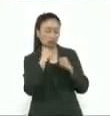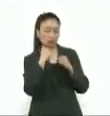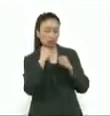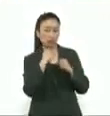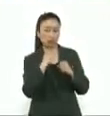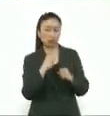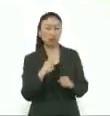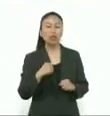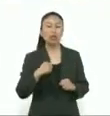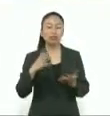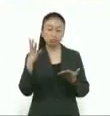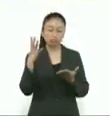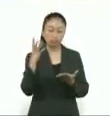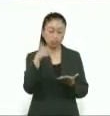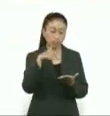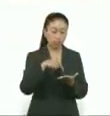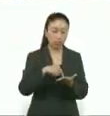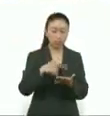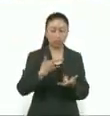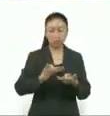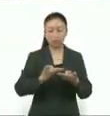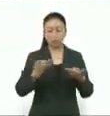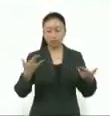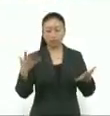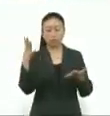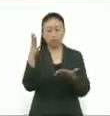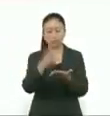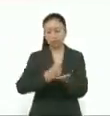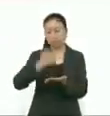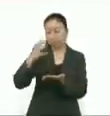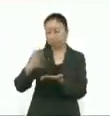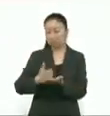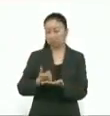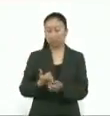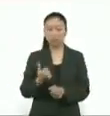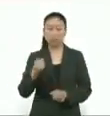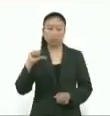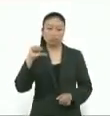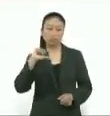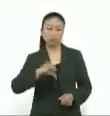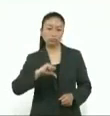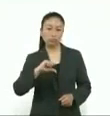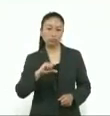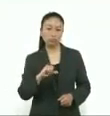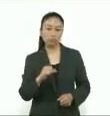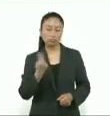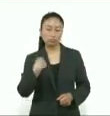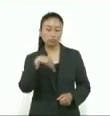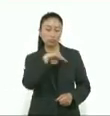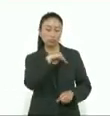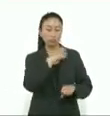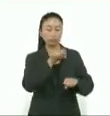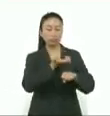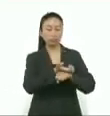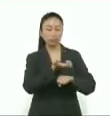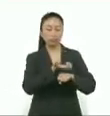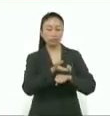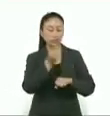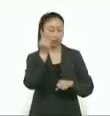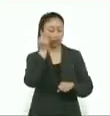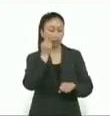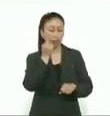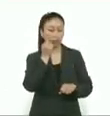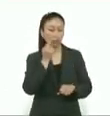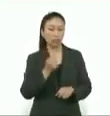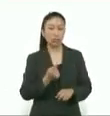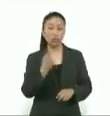ido ganando espacios históricos. Hoy, nuestro estado tiene por primera vez en la historia a